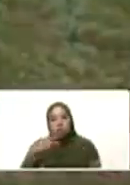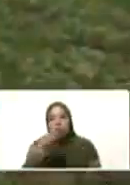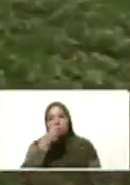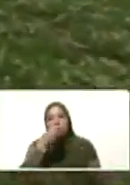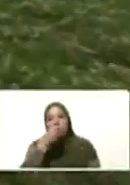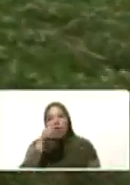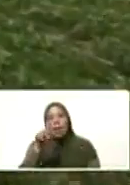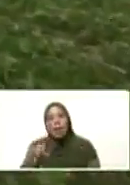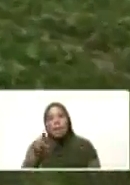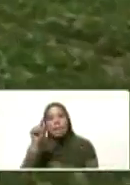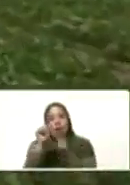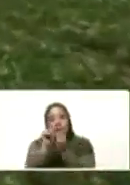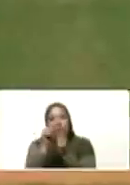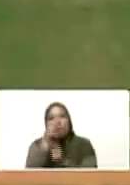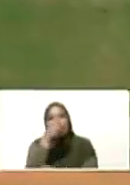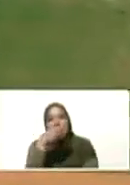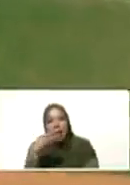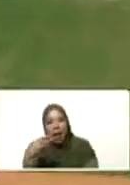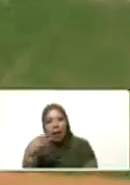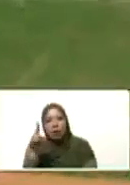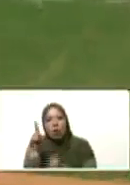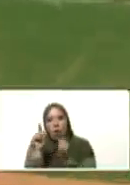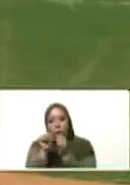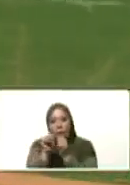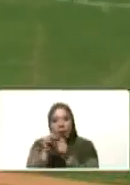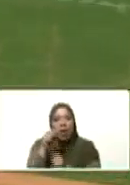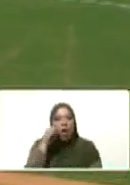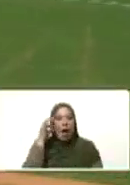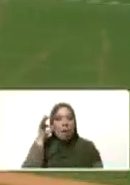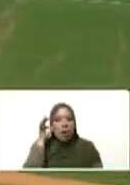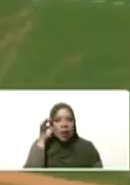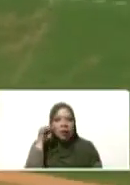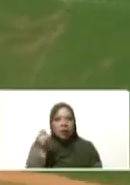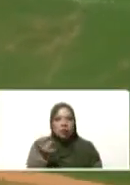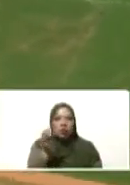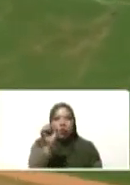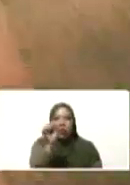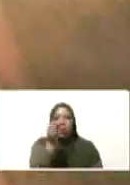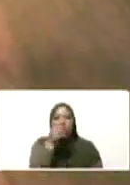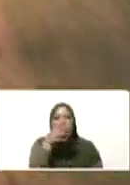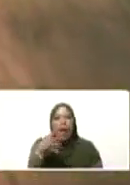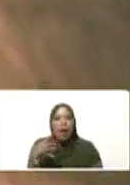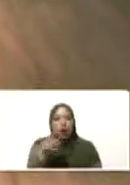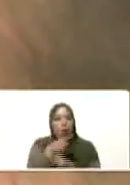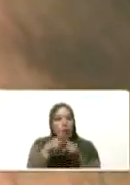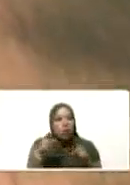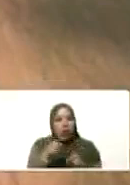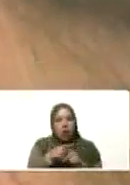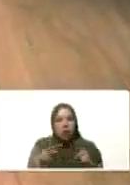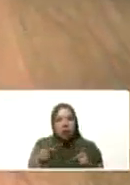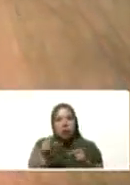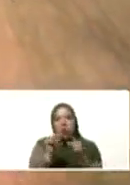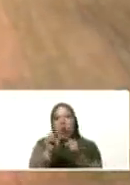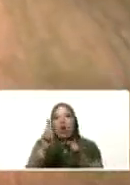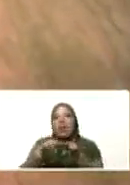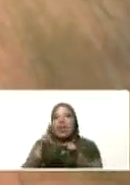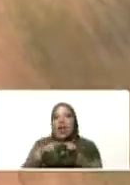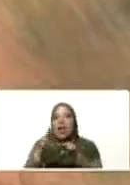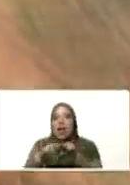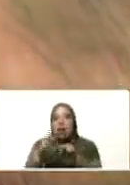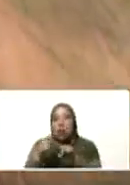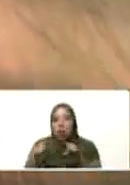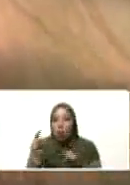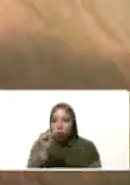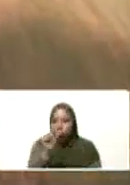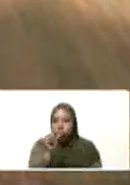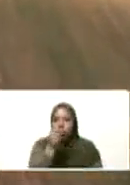maíz blanco, maíz amarillo, arroz, frijoles. Estamos en